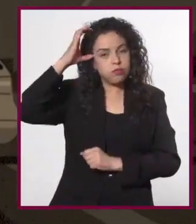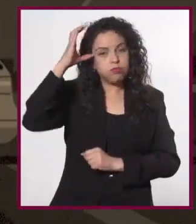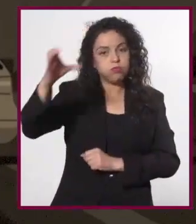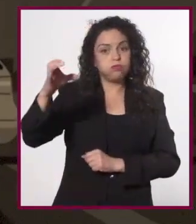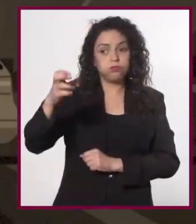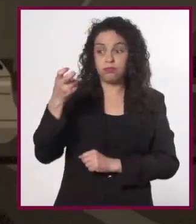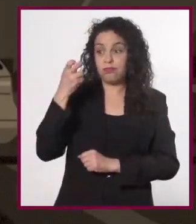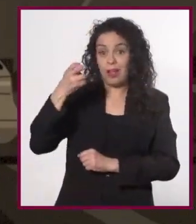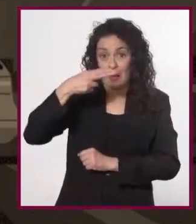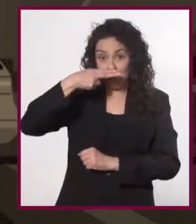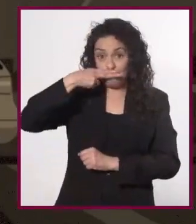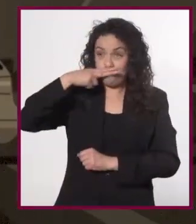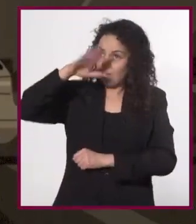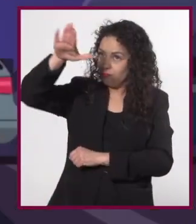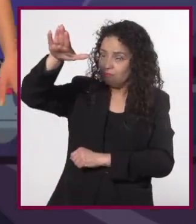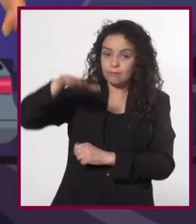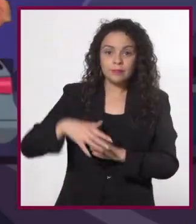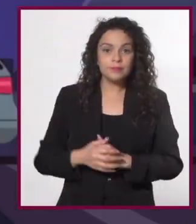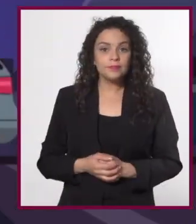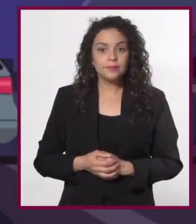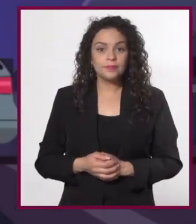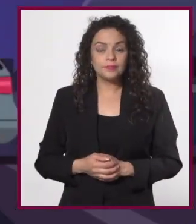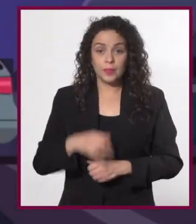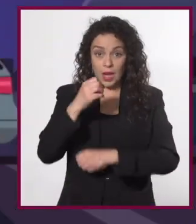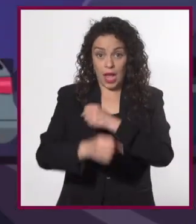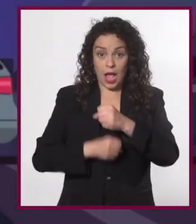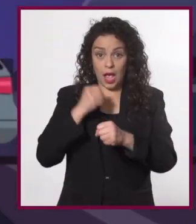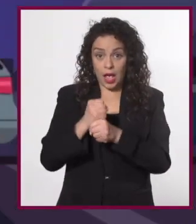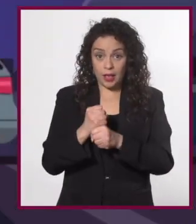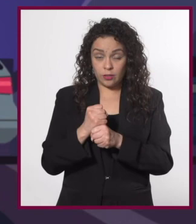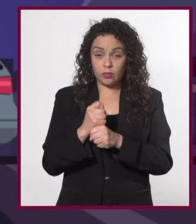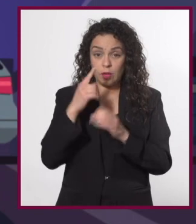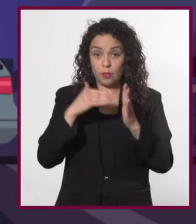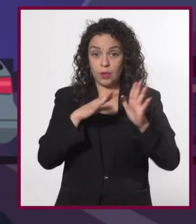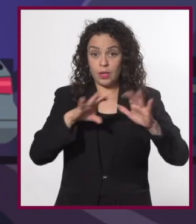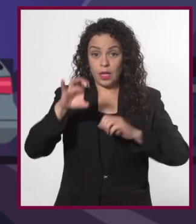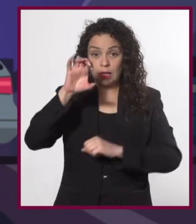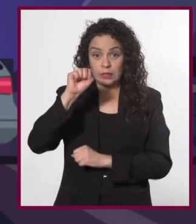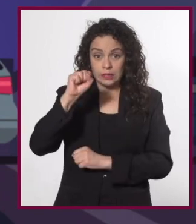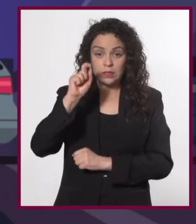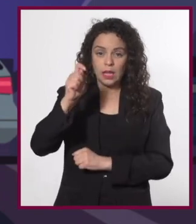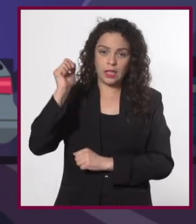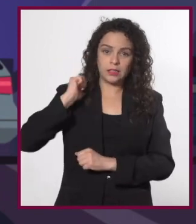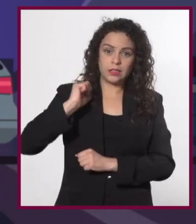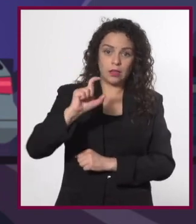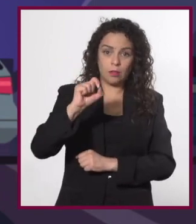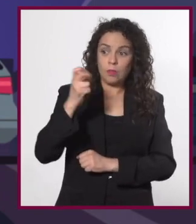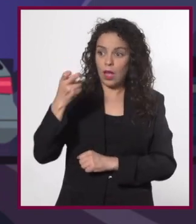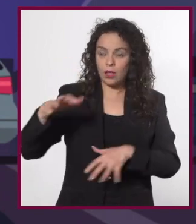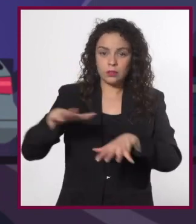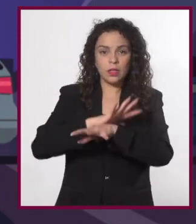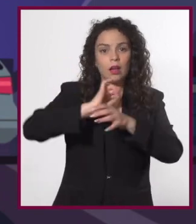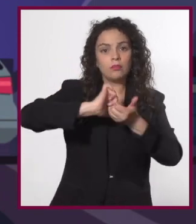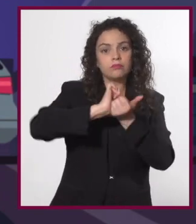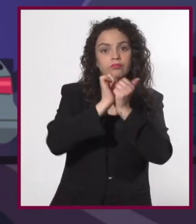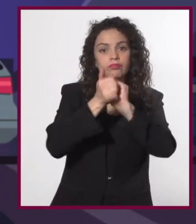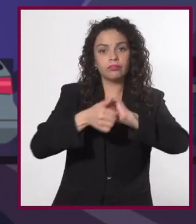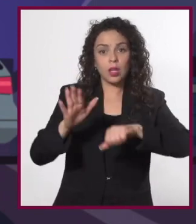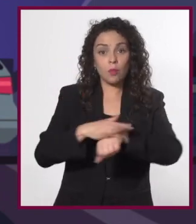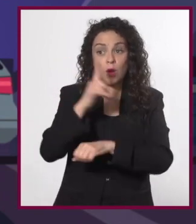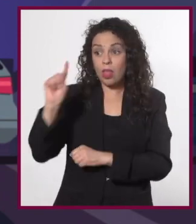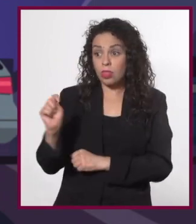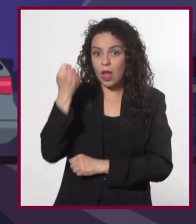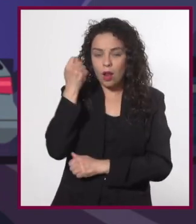cometidos por el régimen nazi. Y fue hasta los años 60 del siglo XX que el documental se transformó gracias a los